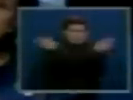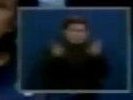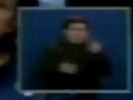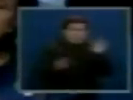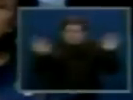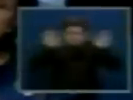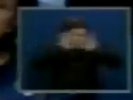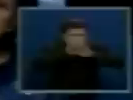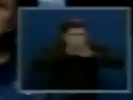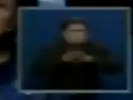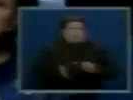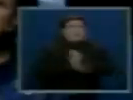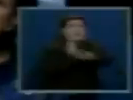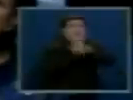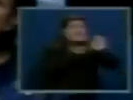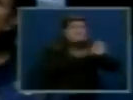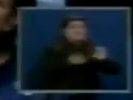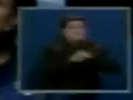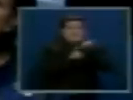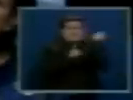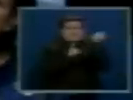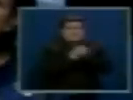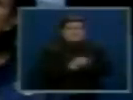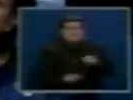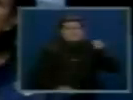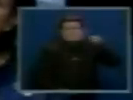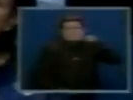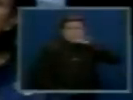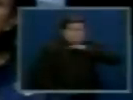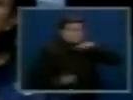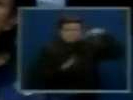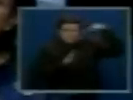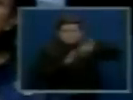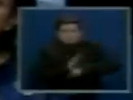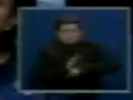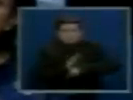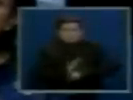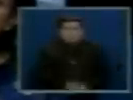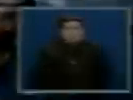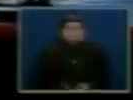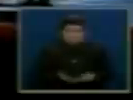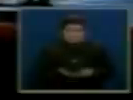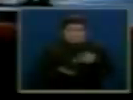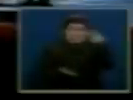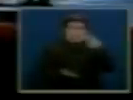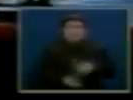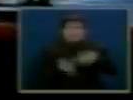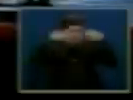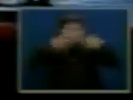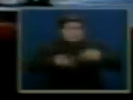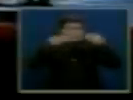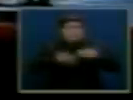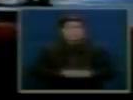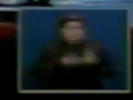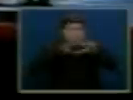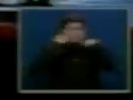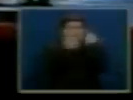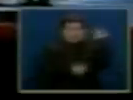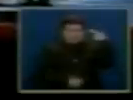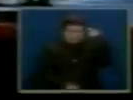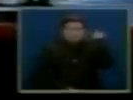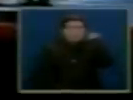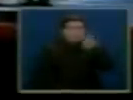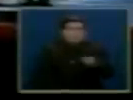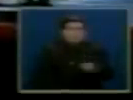evitar semejantes grados de corrupción. Haremos valer las disposiciones que obligan al Consejo de Gobierno, a